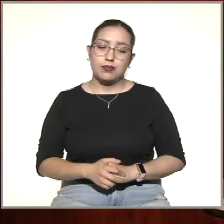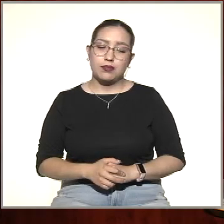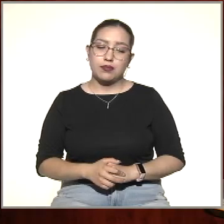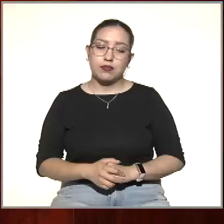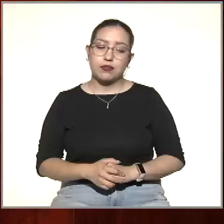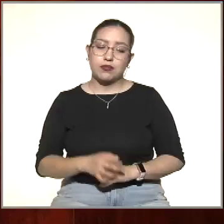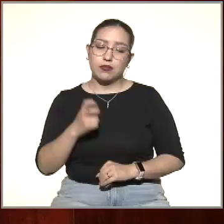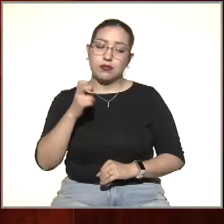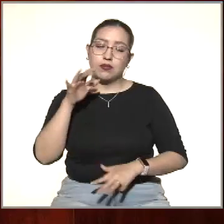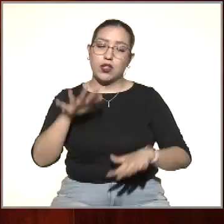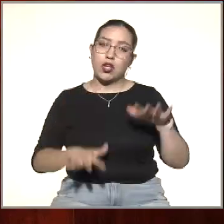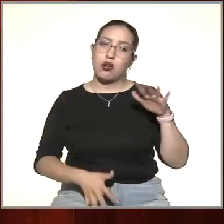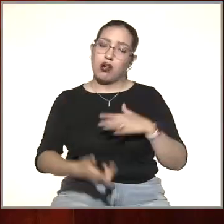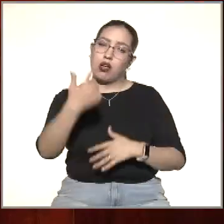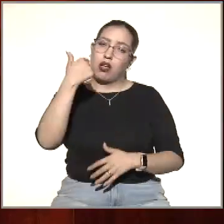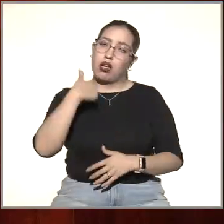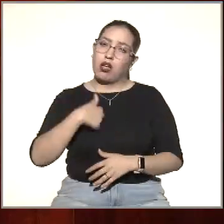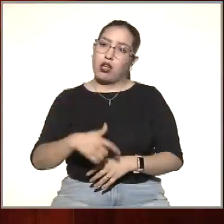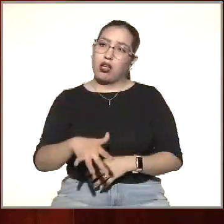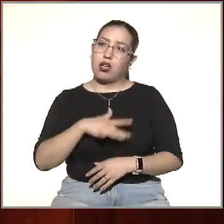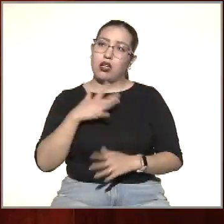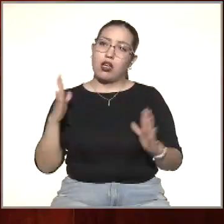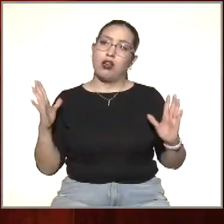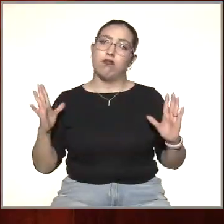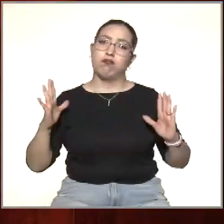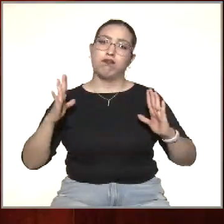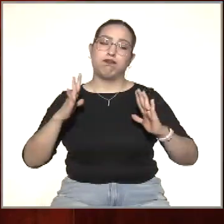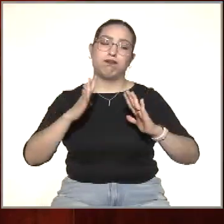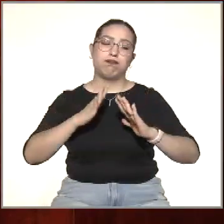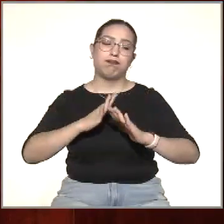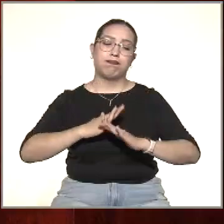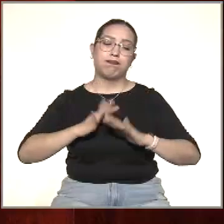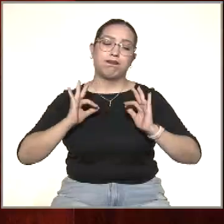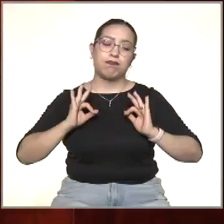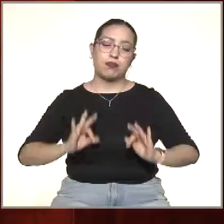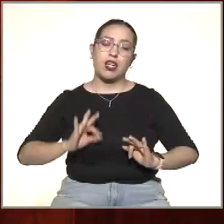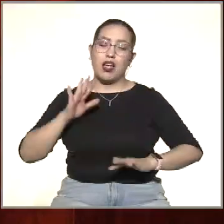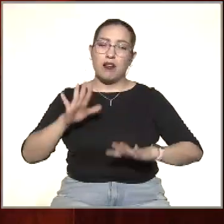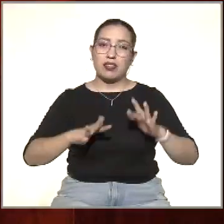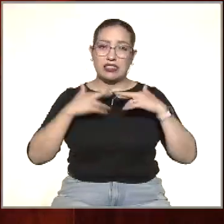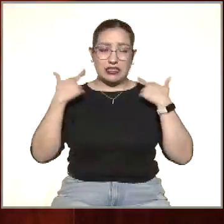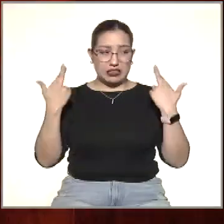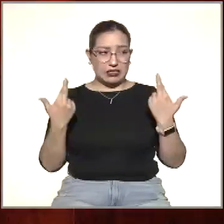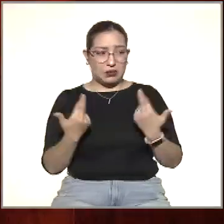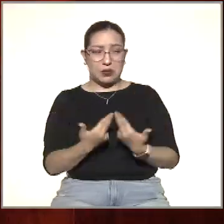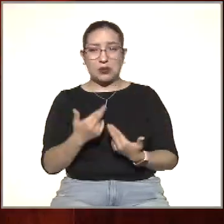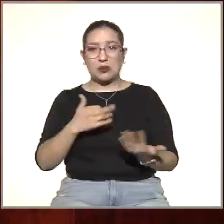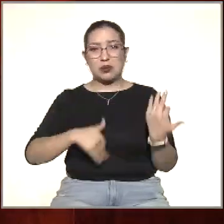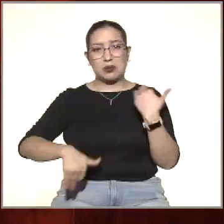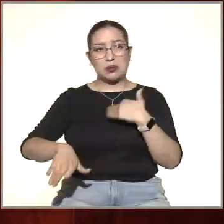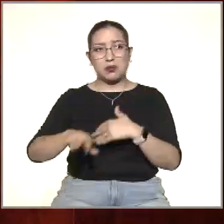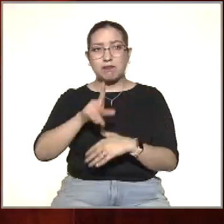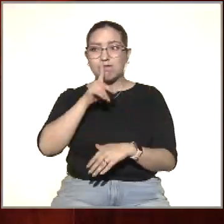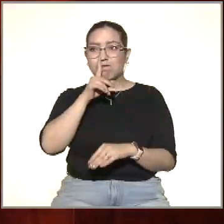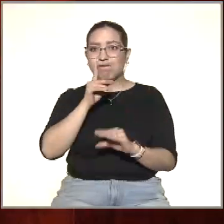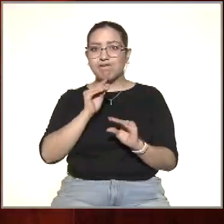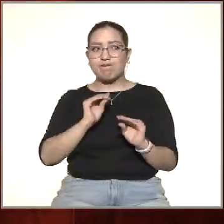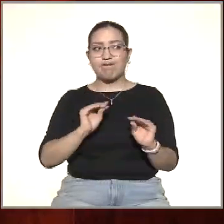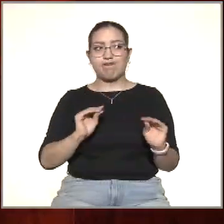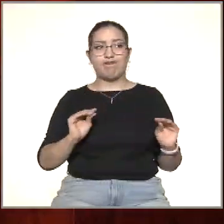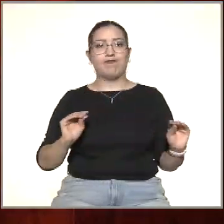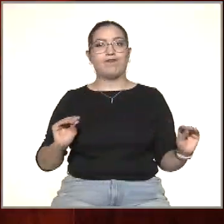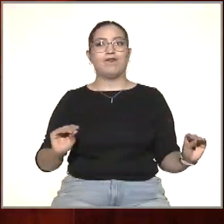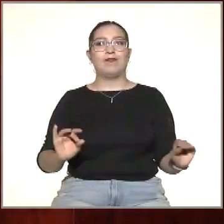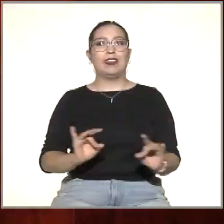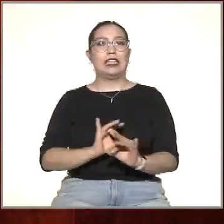muy relajante. Es que estás en una reunión tensísima en donde todo el mundo está muy casi sin respirar y que alguien